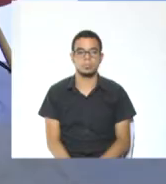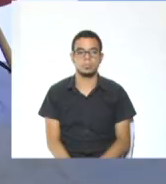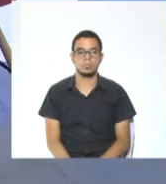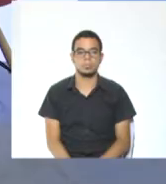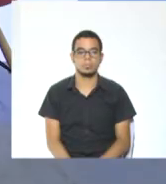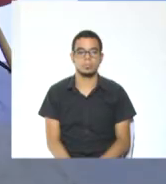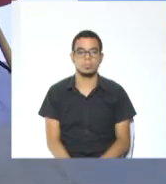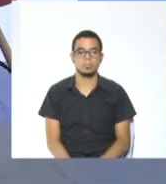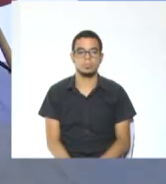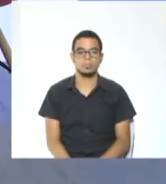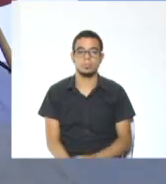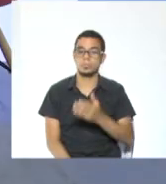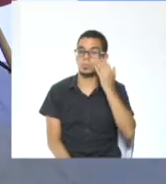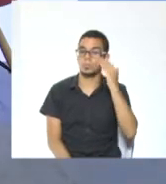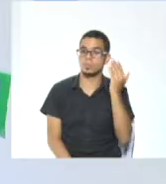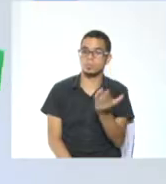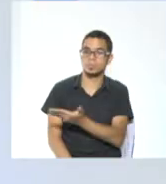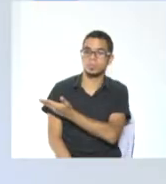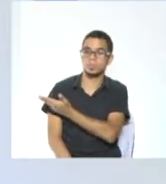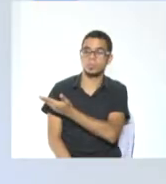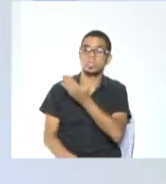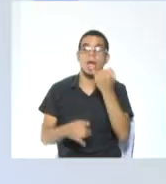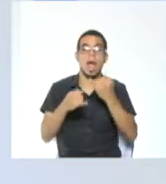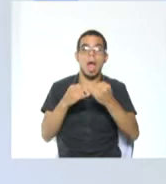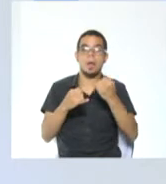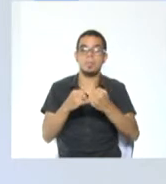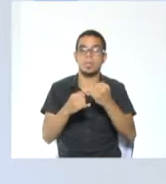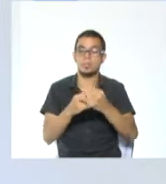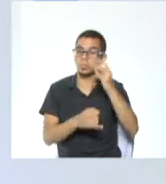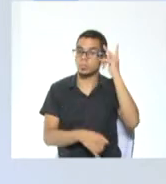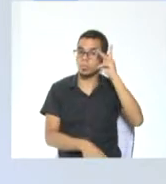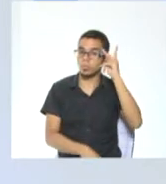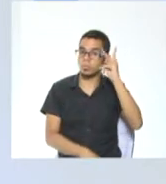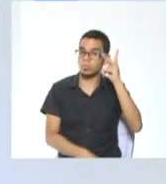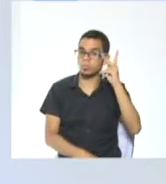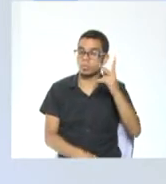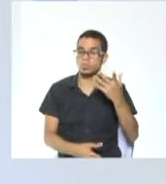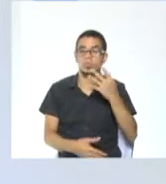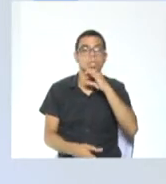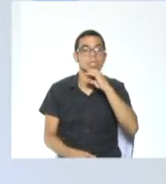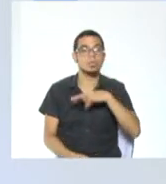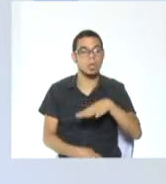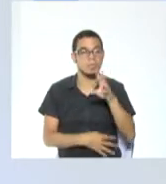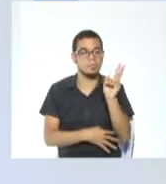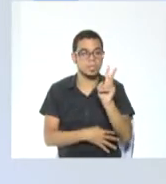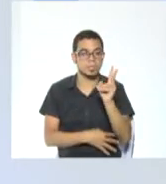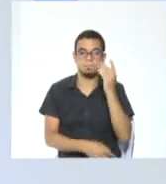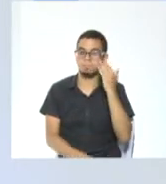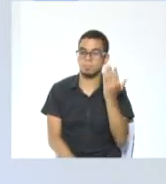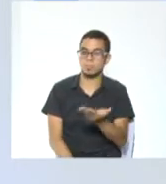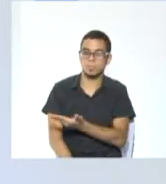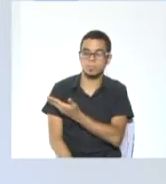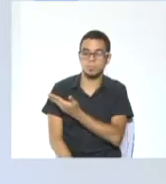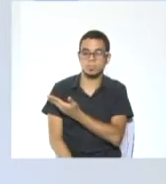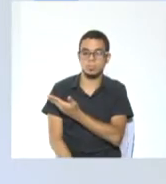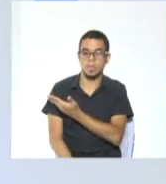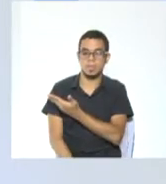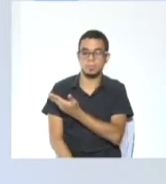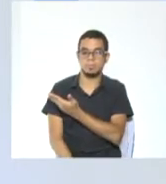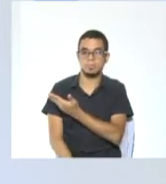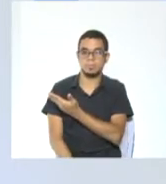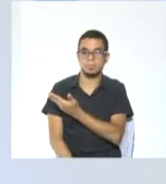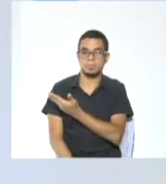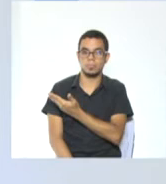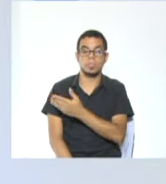También acá tenemos la palabra, es decir, el apellido de nuestro maestro de maestros, Rodríguez. Es